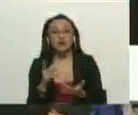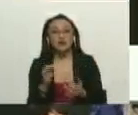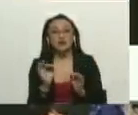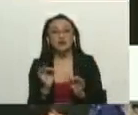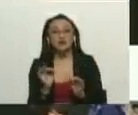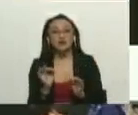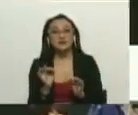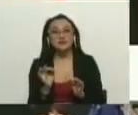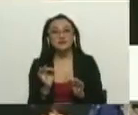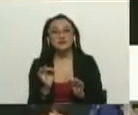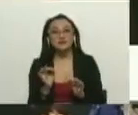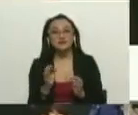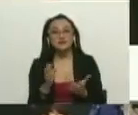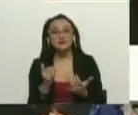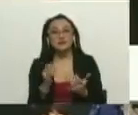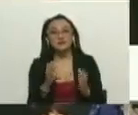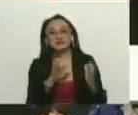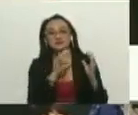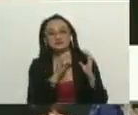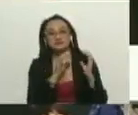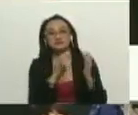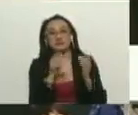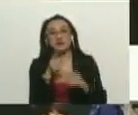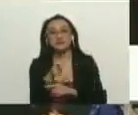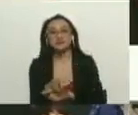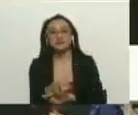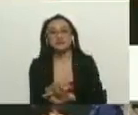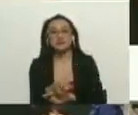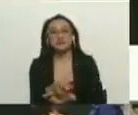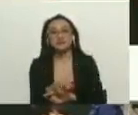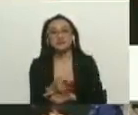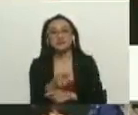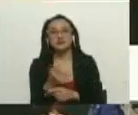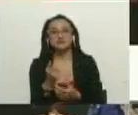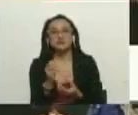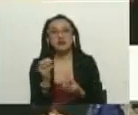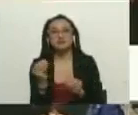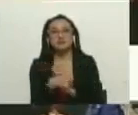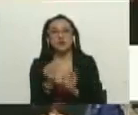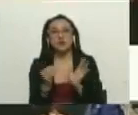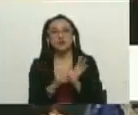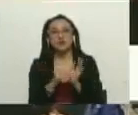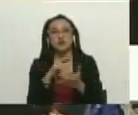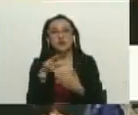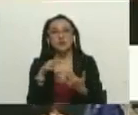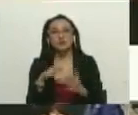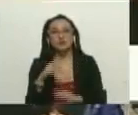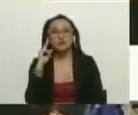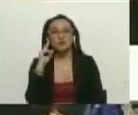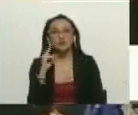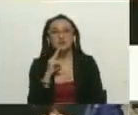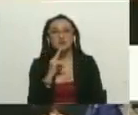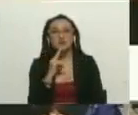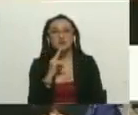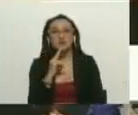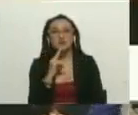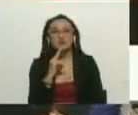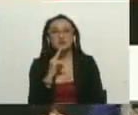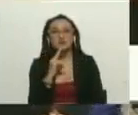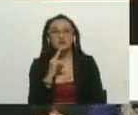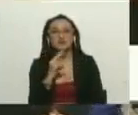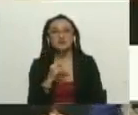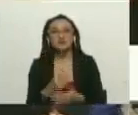patriotismo, los cargos y responsabilidades asignadas para hacer irreversible la revolución bolivariana,